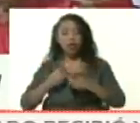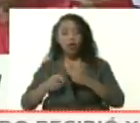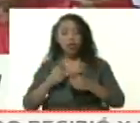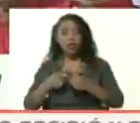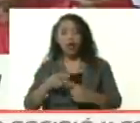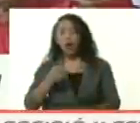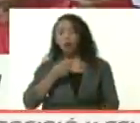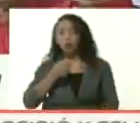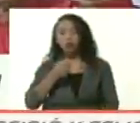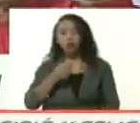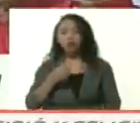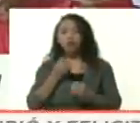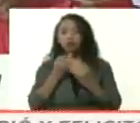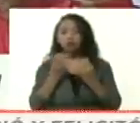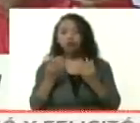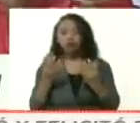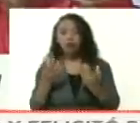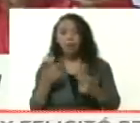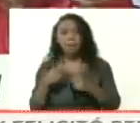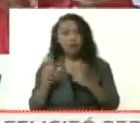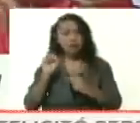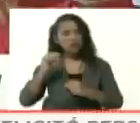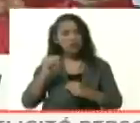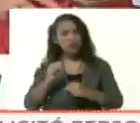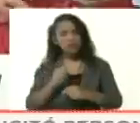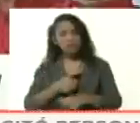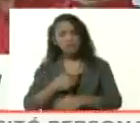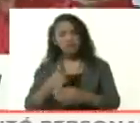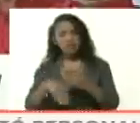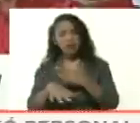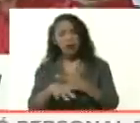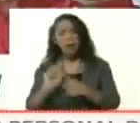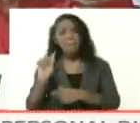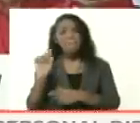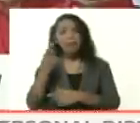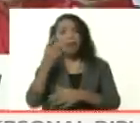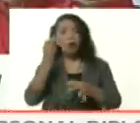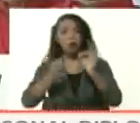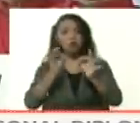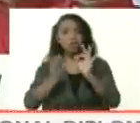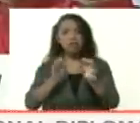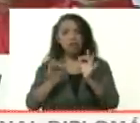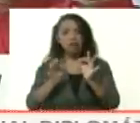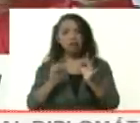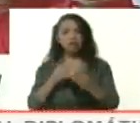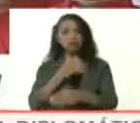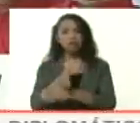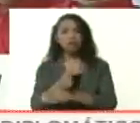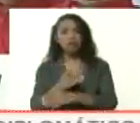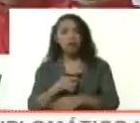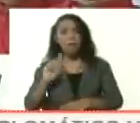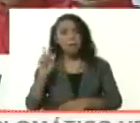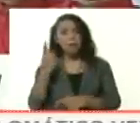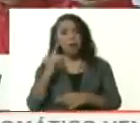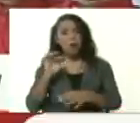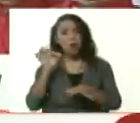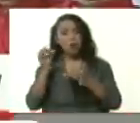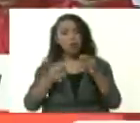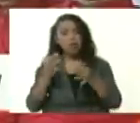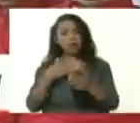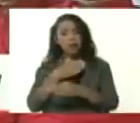declarativa, ¿ve? Que sea, no, no vamos para elección, pero que sí van. Por ejemplo, Primera Justicia, ahí tiene Primera Justicia, ¿cómo se llama la Primera Justicia que pusieron ahí? A Medina,